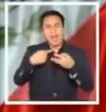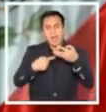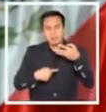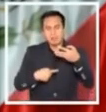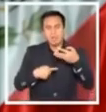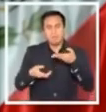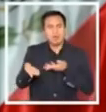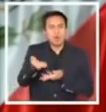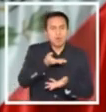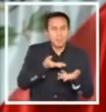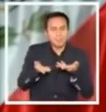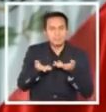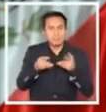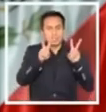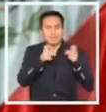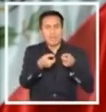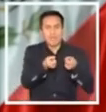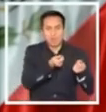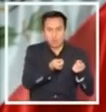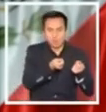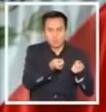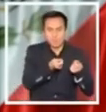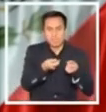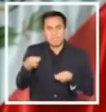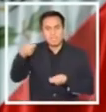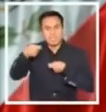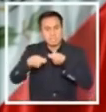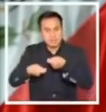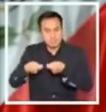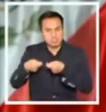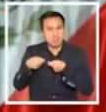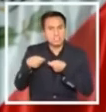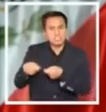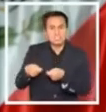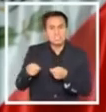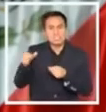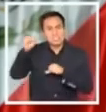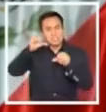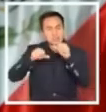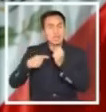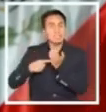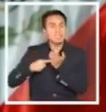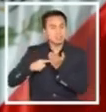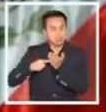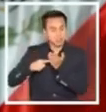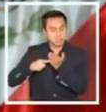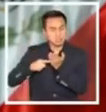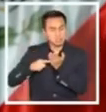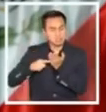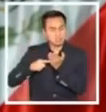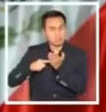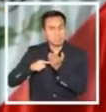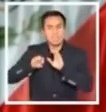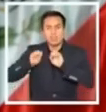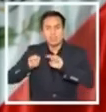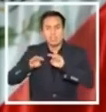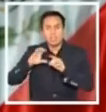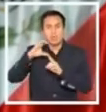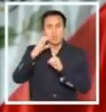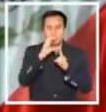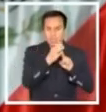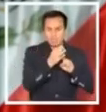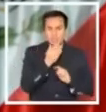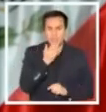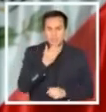de cooperación que tenemos en materias económicas, de inversiones, científicas, tecnológicas, educacionales y